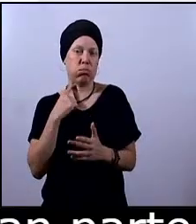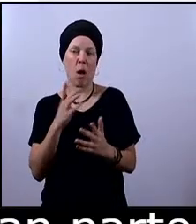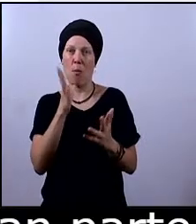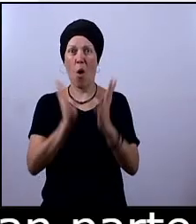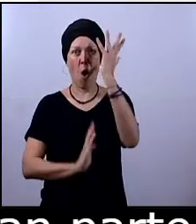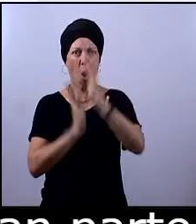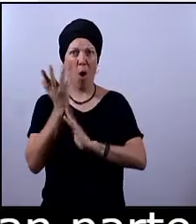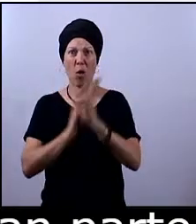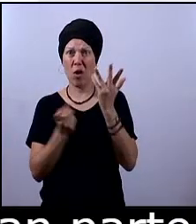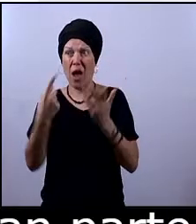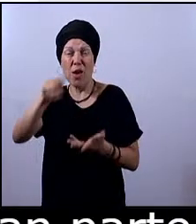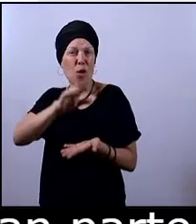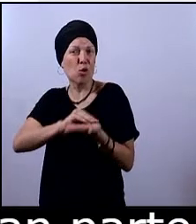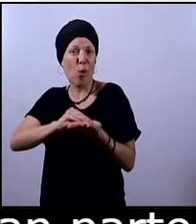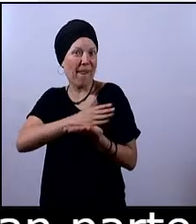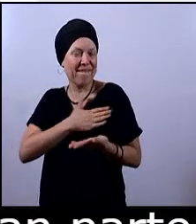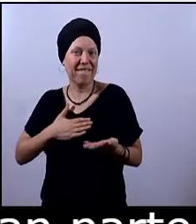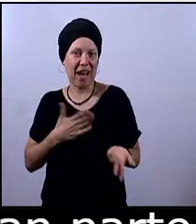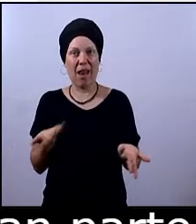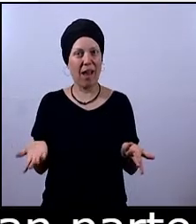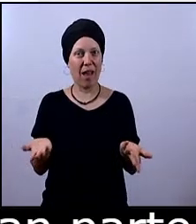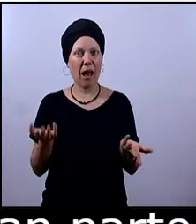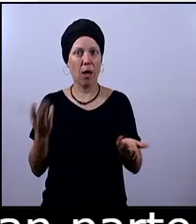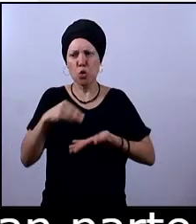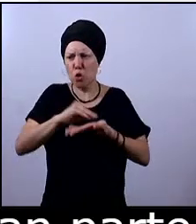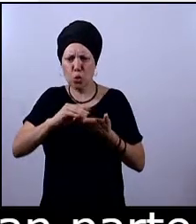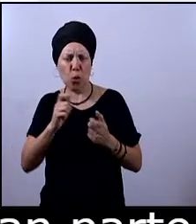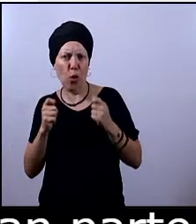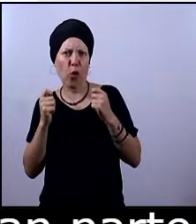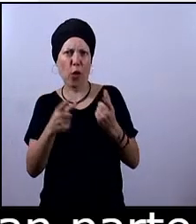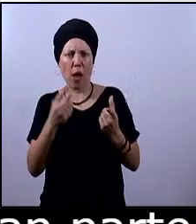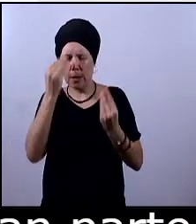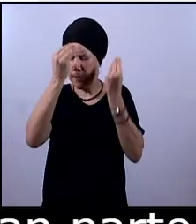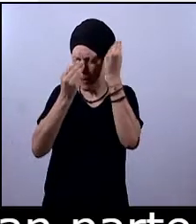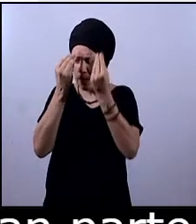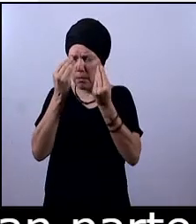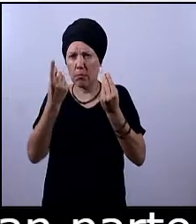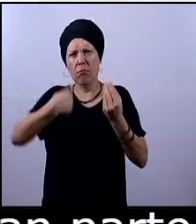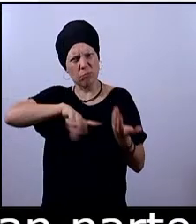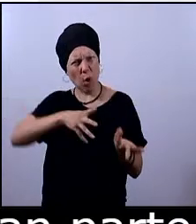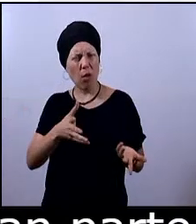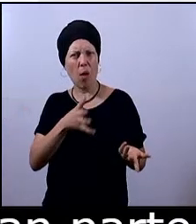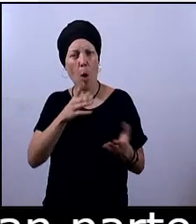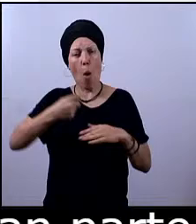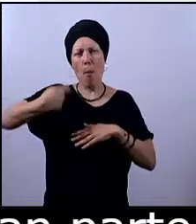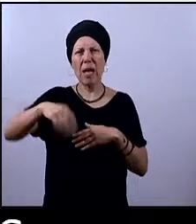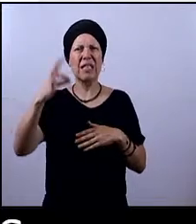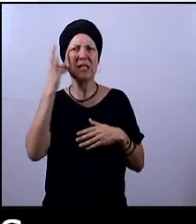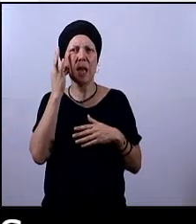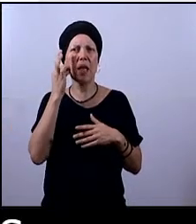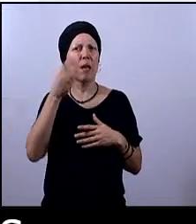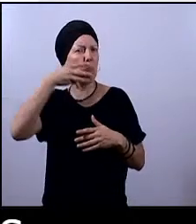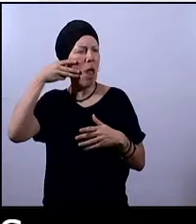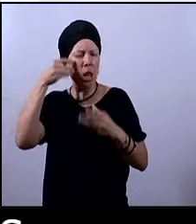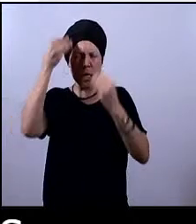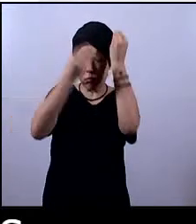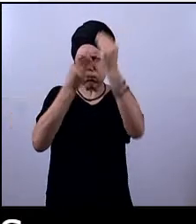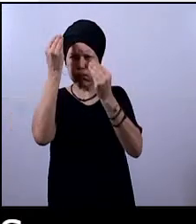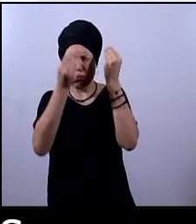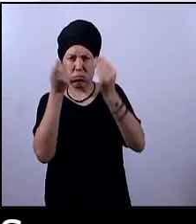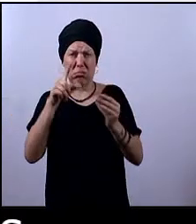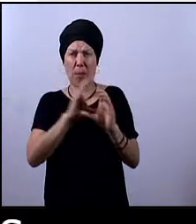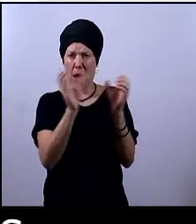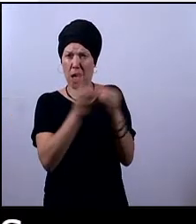Lo que piden son soluciones y que se aporten esas soluciones, y en eso es en lo que trabaja la presidenta María Guardiola y el resto